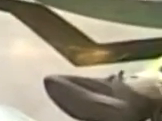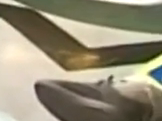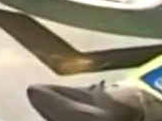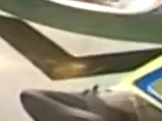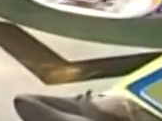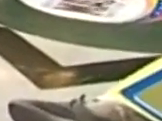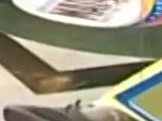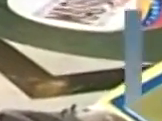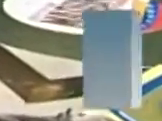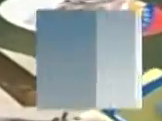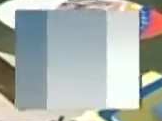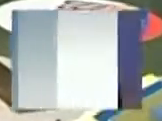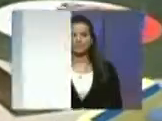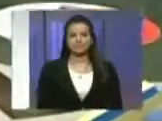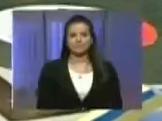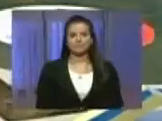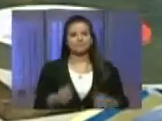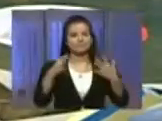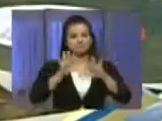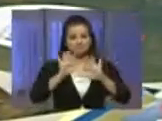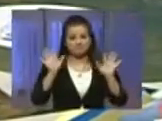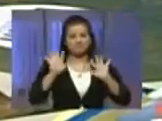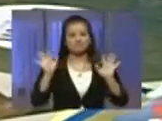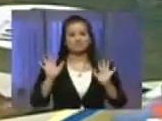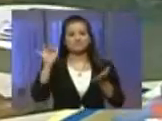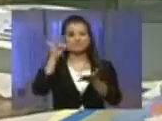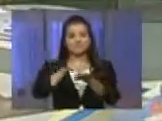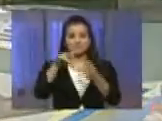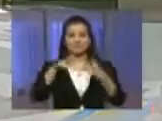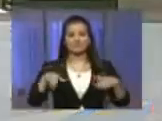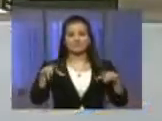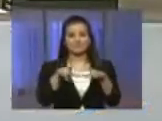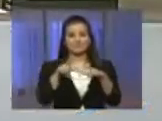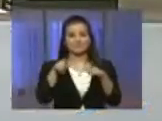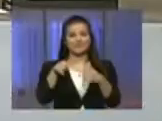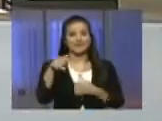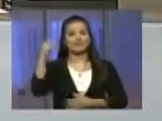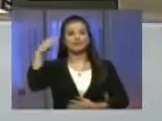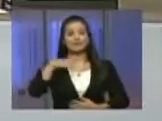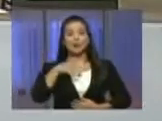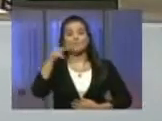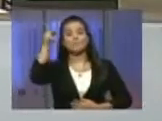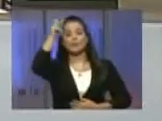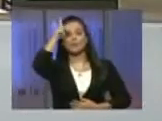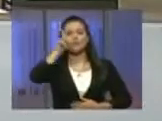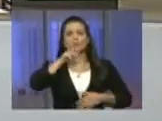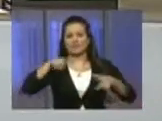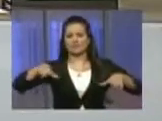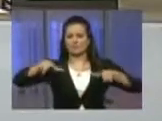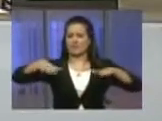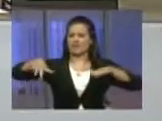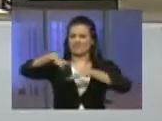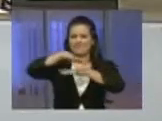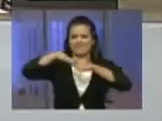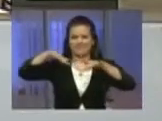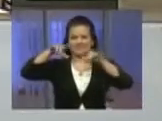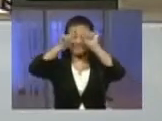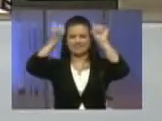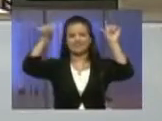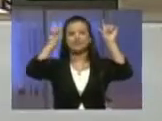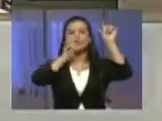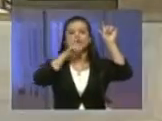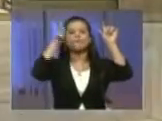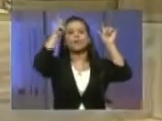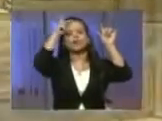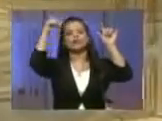ya estamos en el salón sol del Perú en un programa muy especial sobre los avances en los social